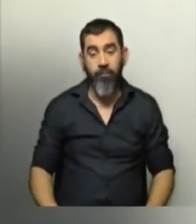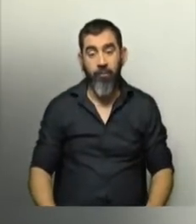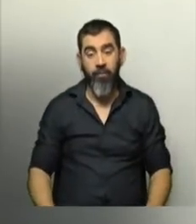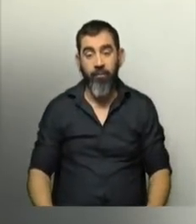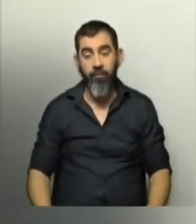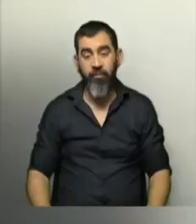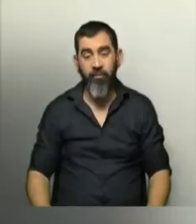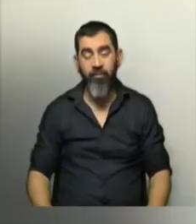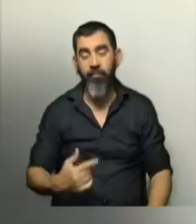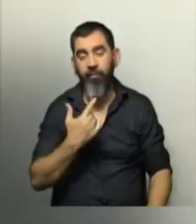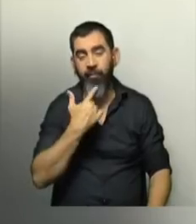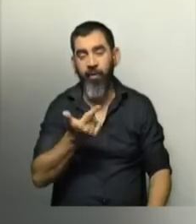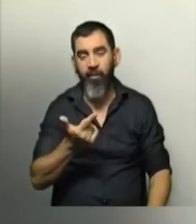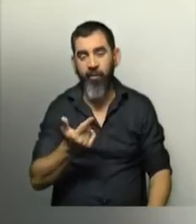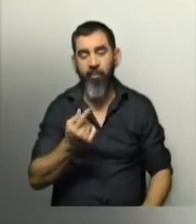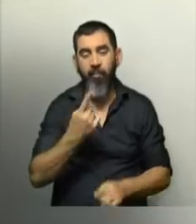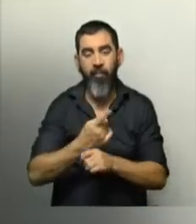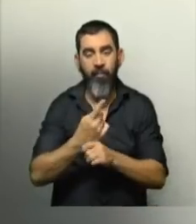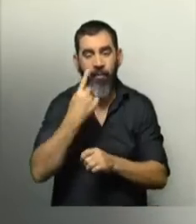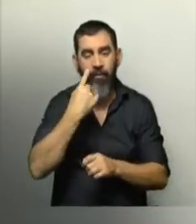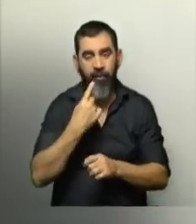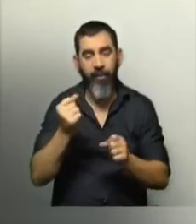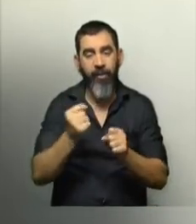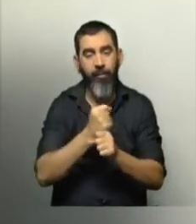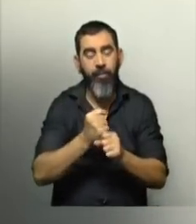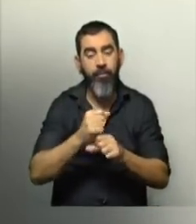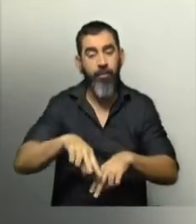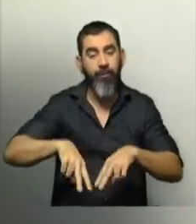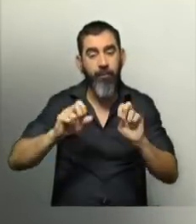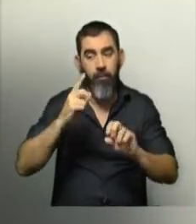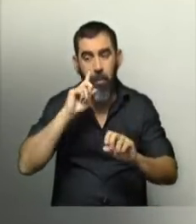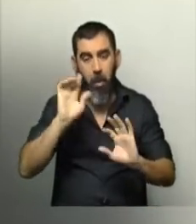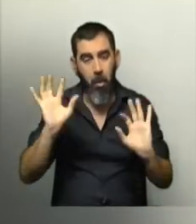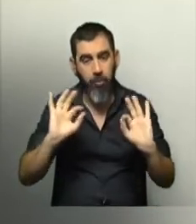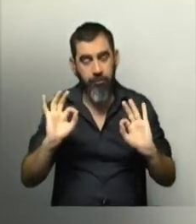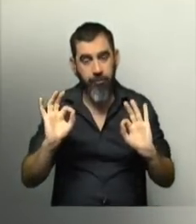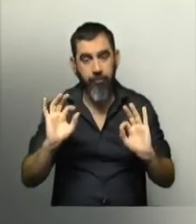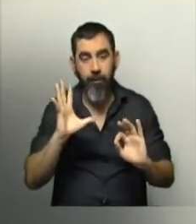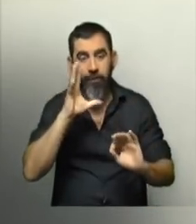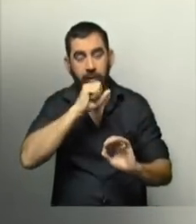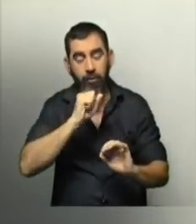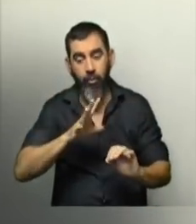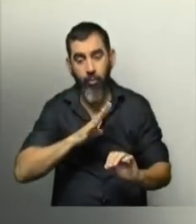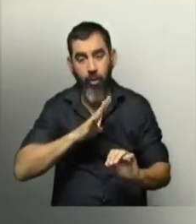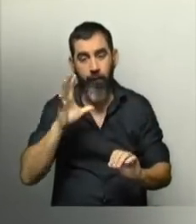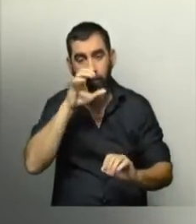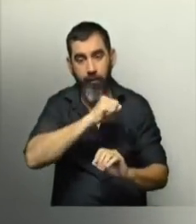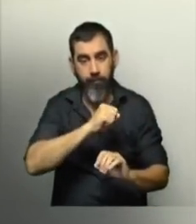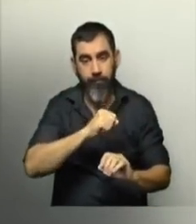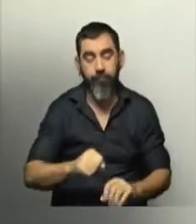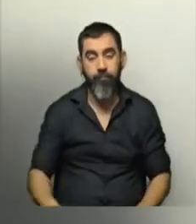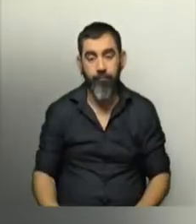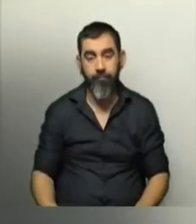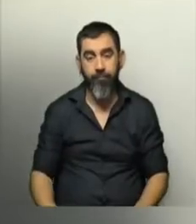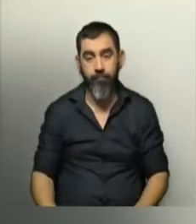En este sentido, por ejemplo, el numeral primero de la resolución aprueba un estudio de factibilidad que no conocemos, que se ha mantenido en secreto hasta ahora.